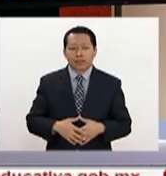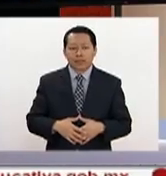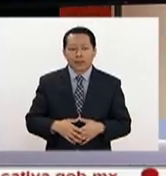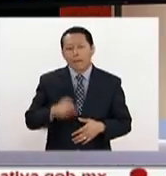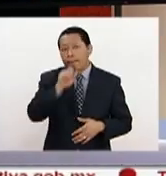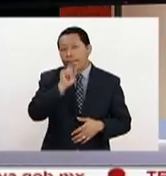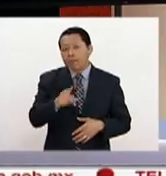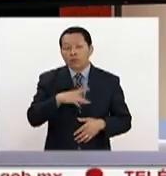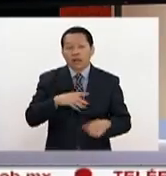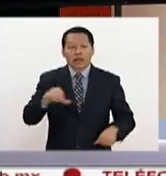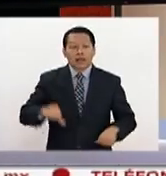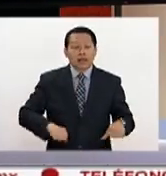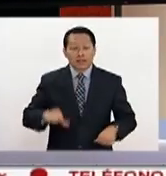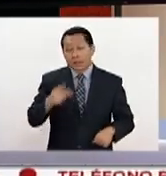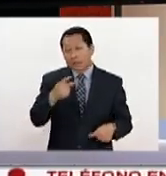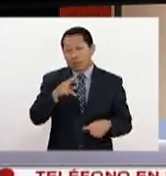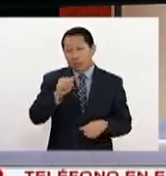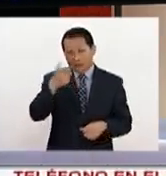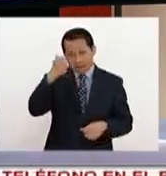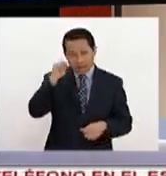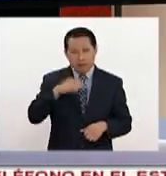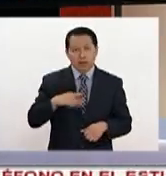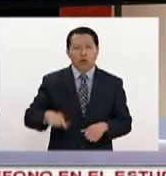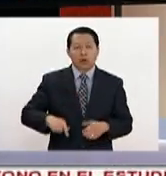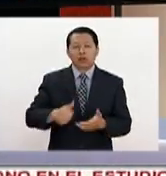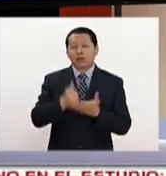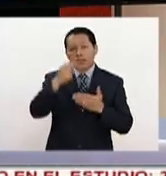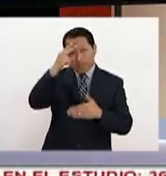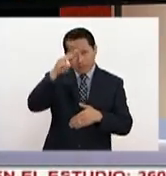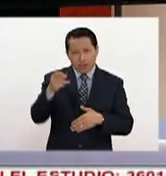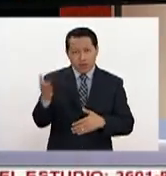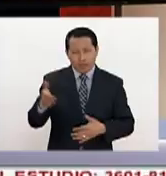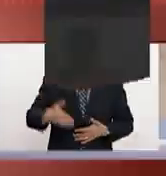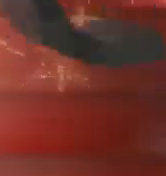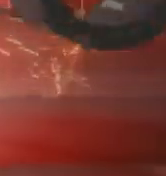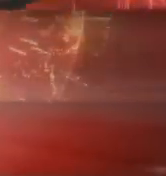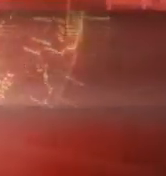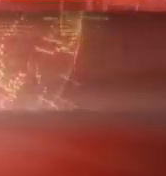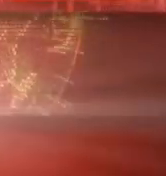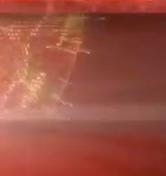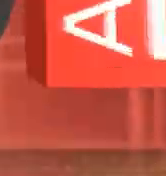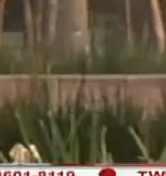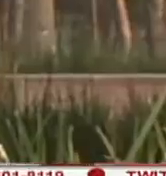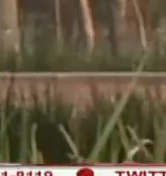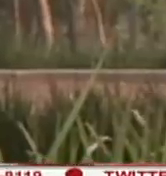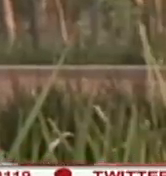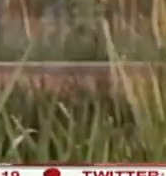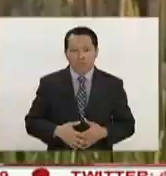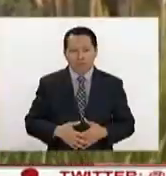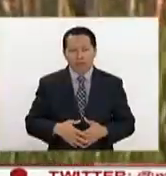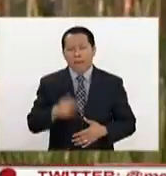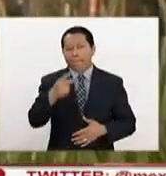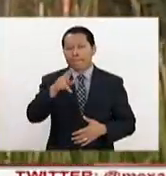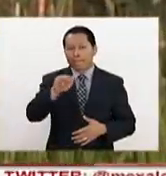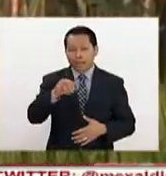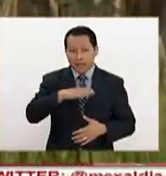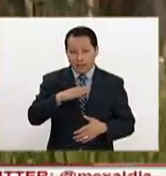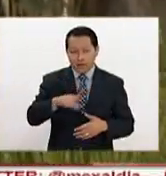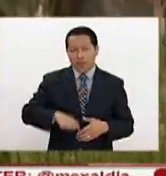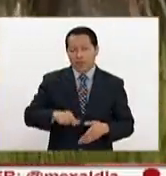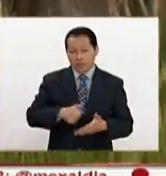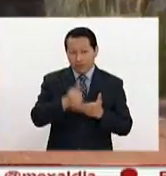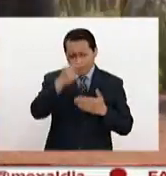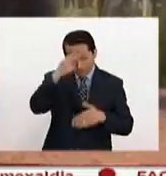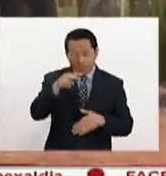Y así estuvo la actividad de los precandidatos al gobierno de la Ciudad de México. El precandidato del PRI al gobierno de la Ciudad de